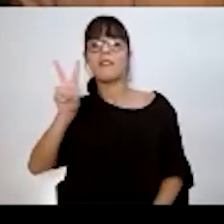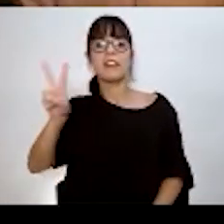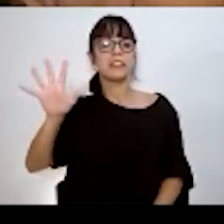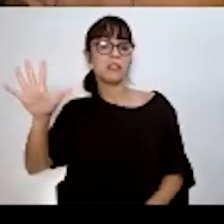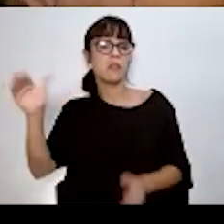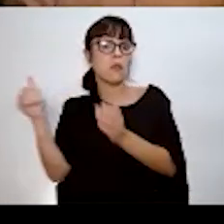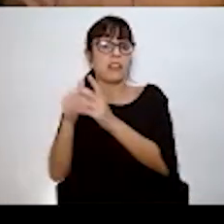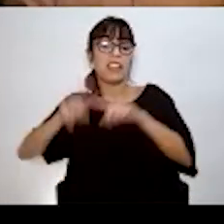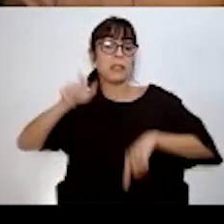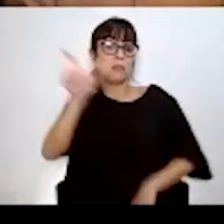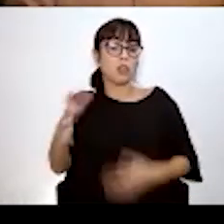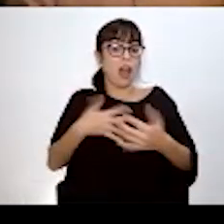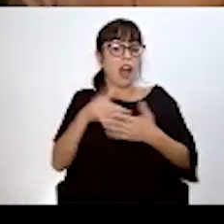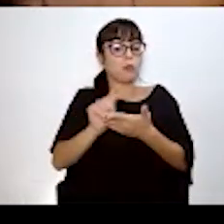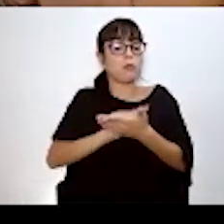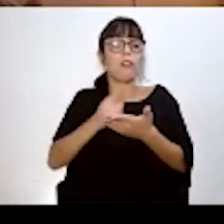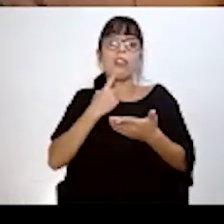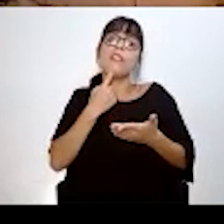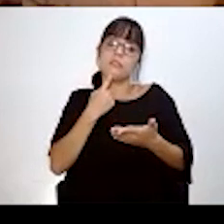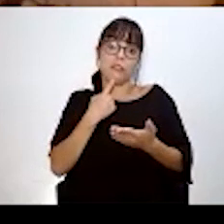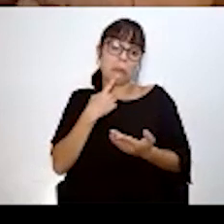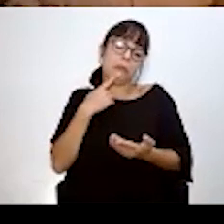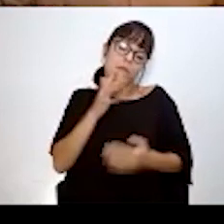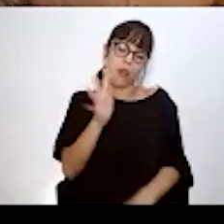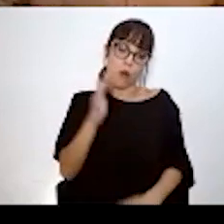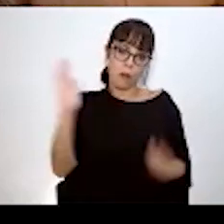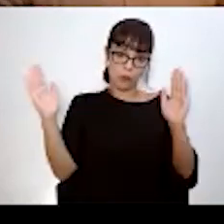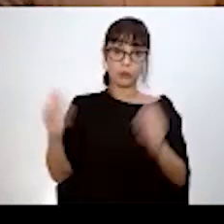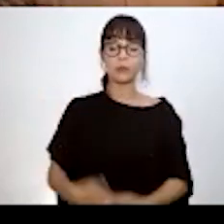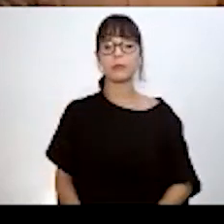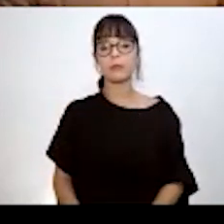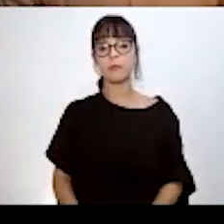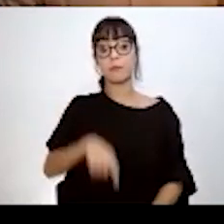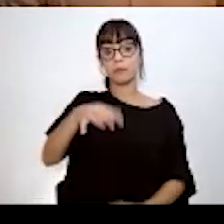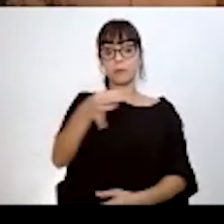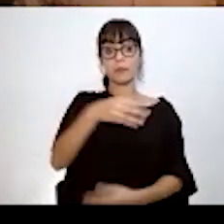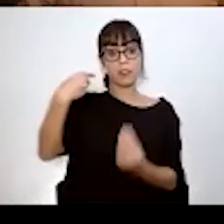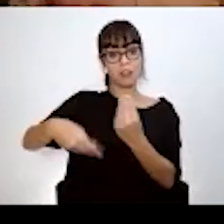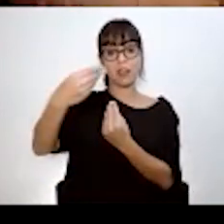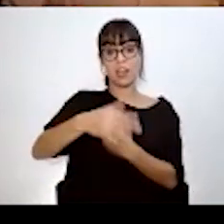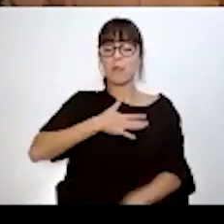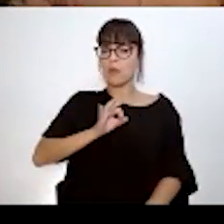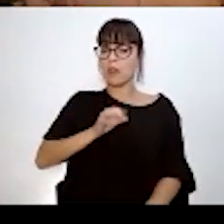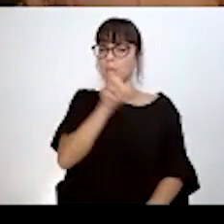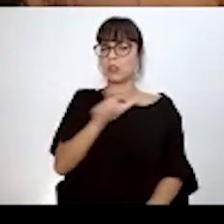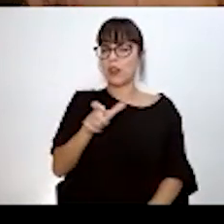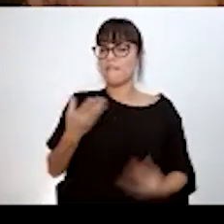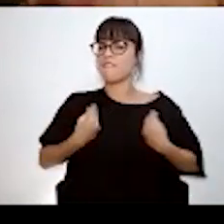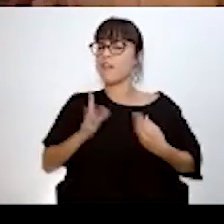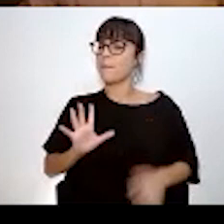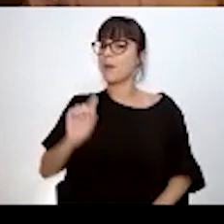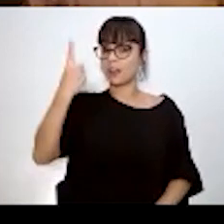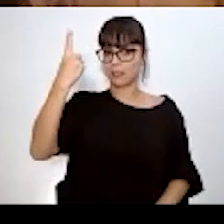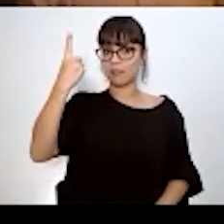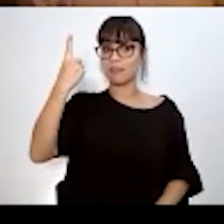diferentes autores que han tratado el tema. Sabemos que es la isla posiblemente más ocupada, con mayor densidad de población, con mayor